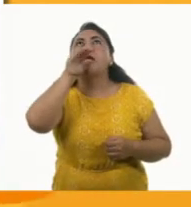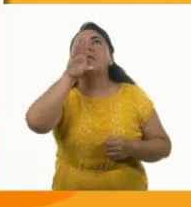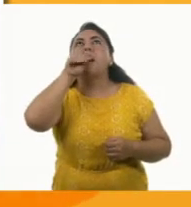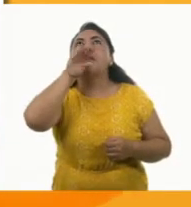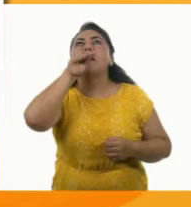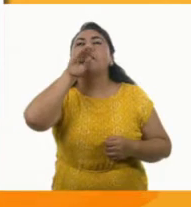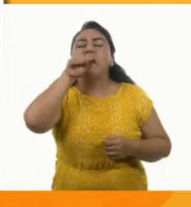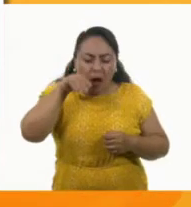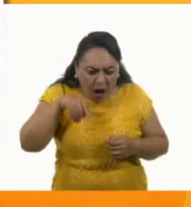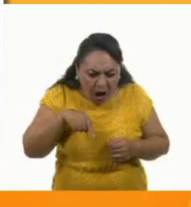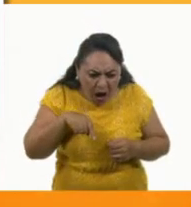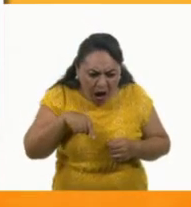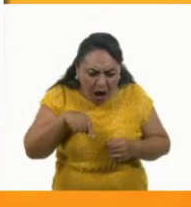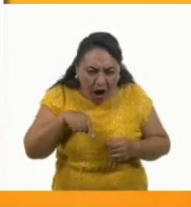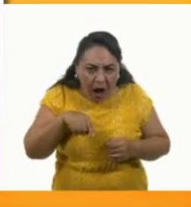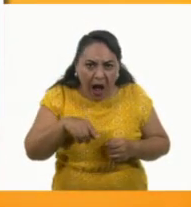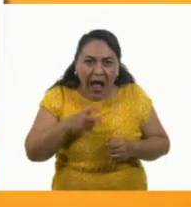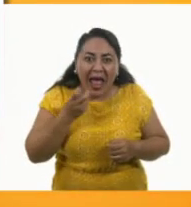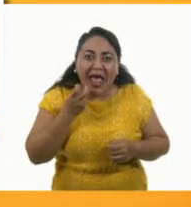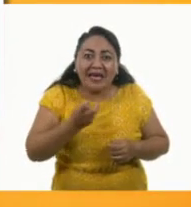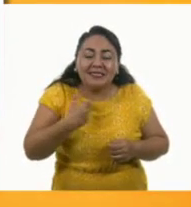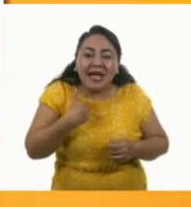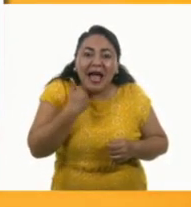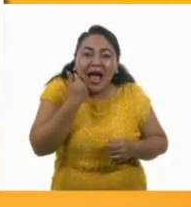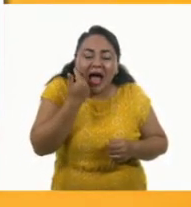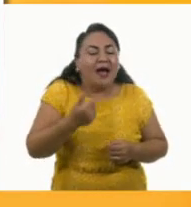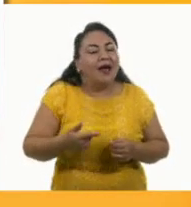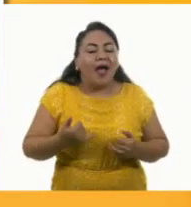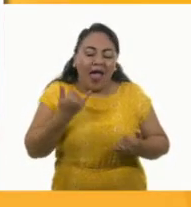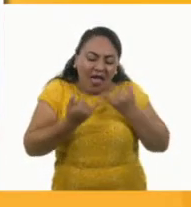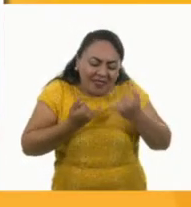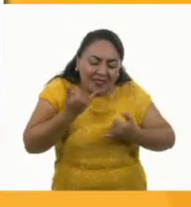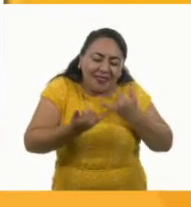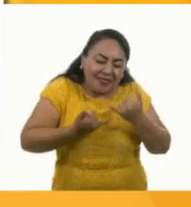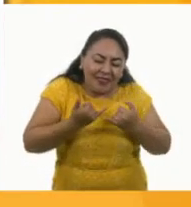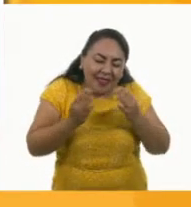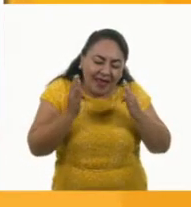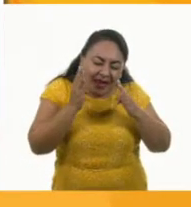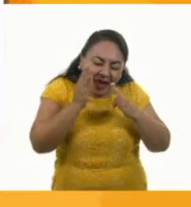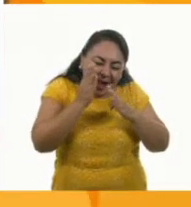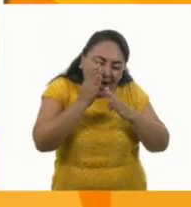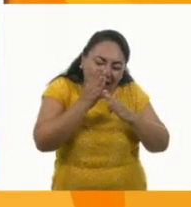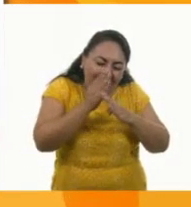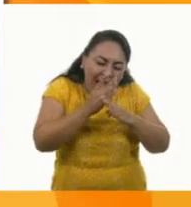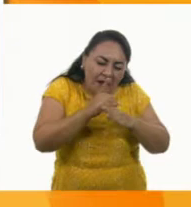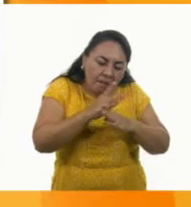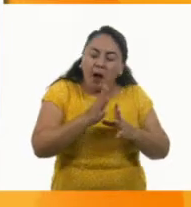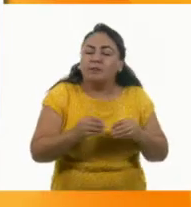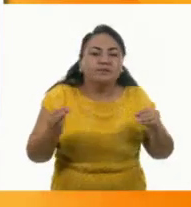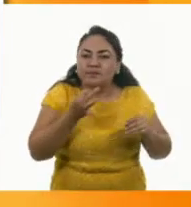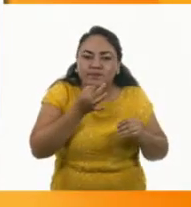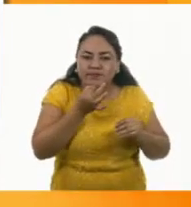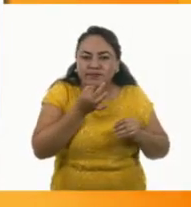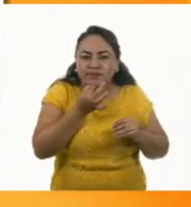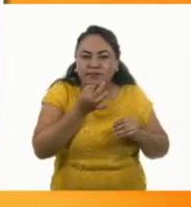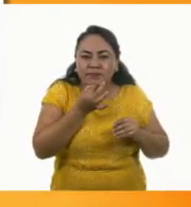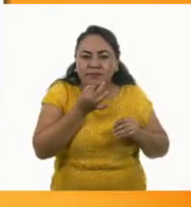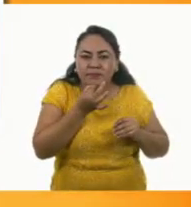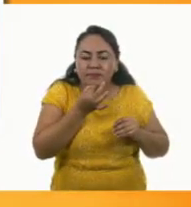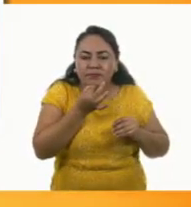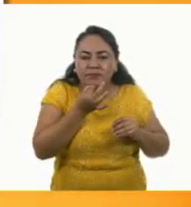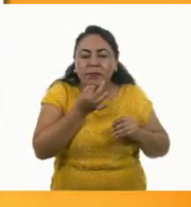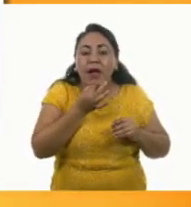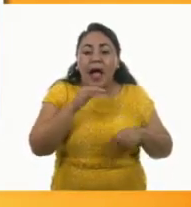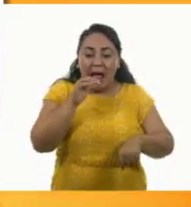Era justo lo que quería. Jugó con el robot un rato, pero la diversión se esfumó muy pronto. Su